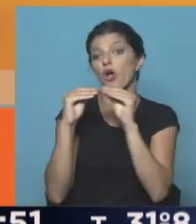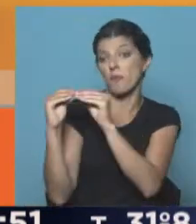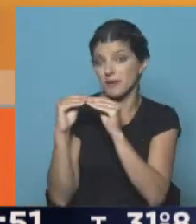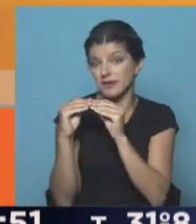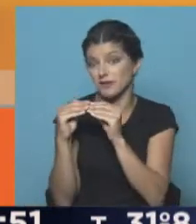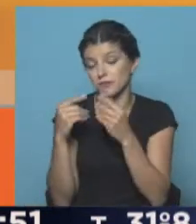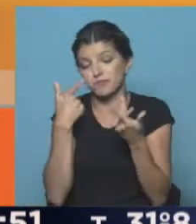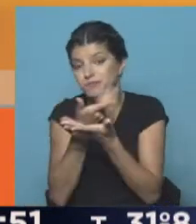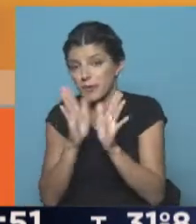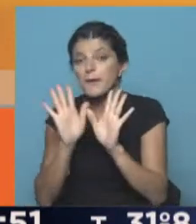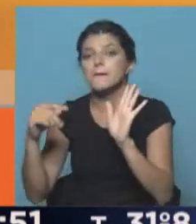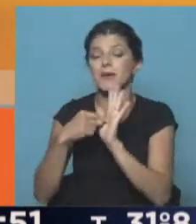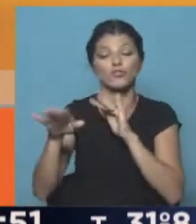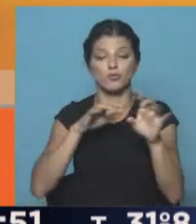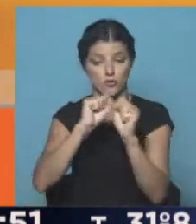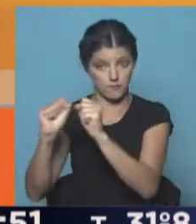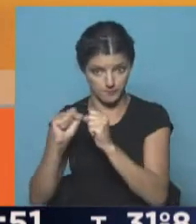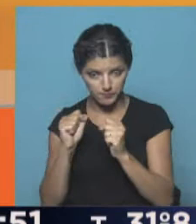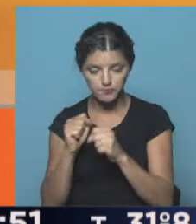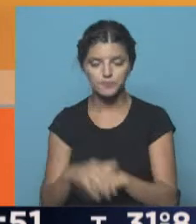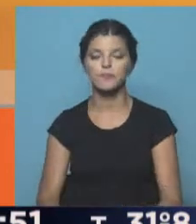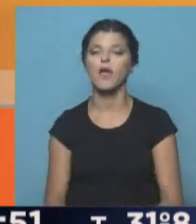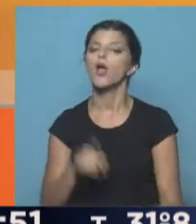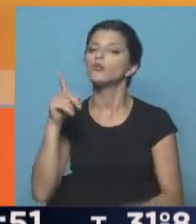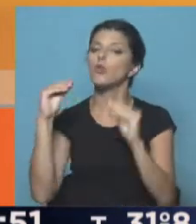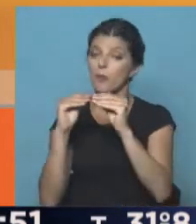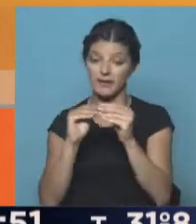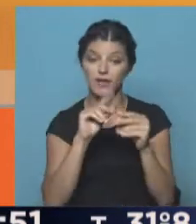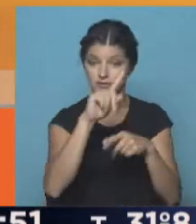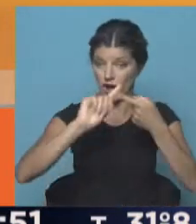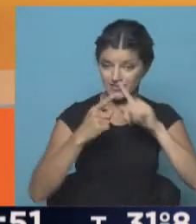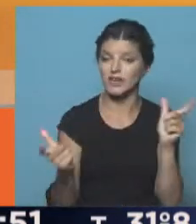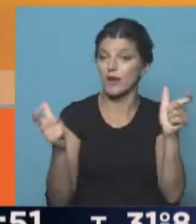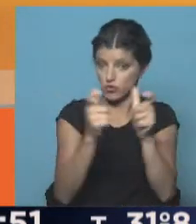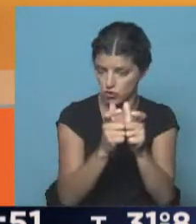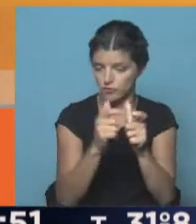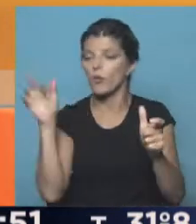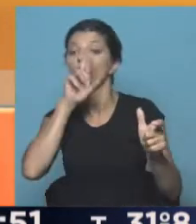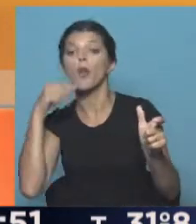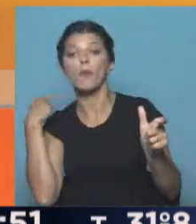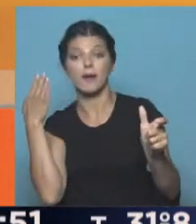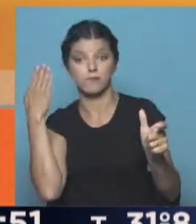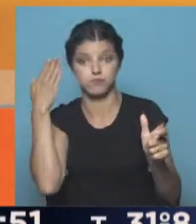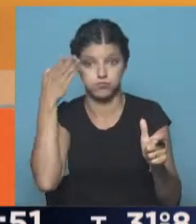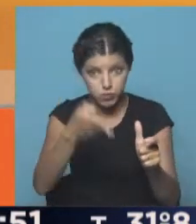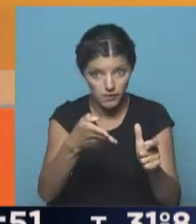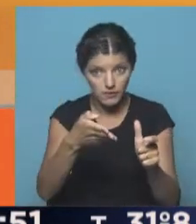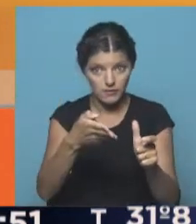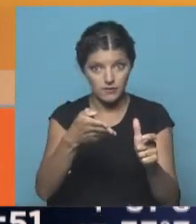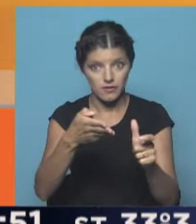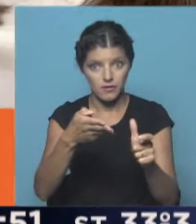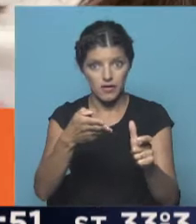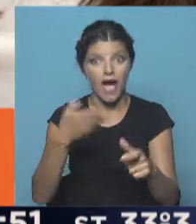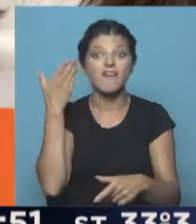pero la situación está tensa. Y sus colegas se reunieron en el Palacio. Cuando Delcy Rodríguez baja hacia la plaza y a hablar con la